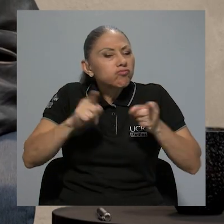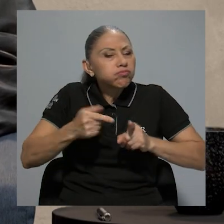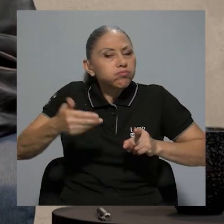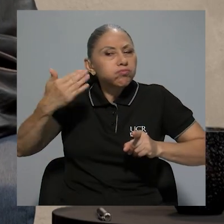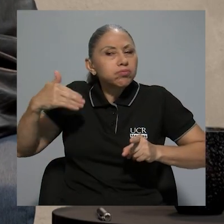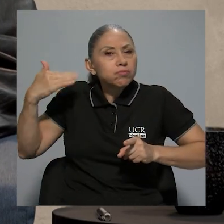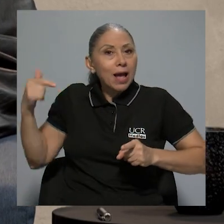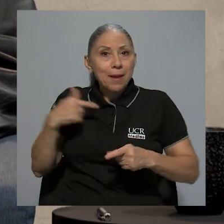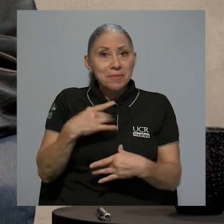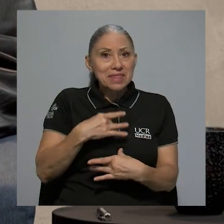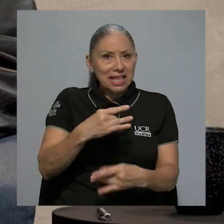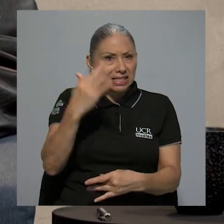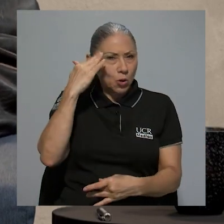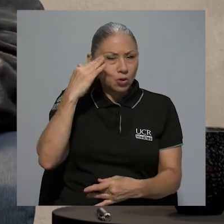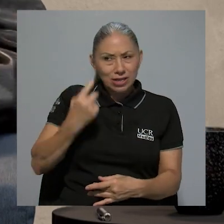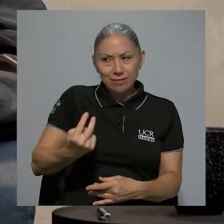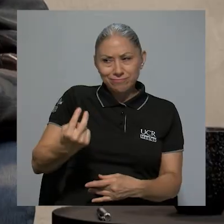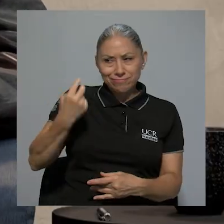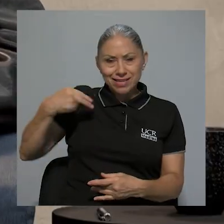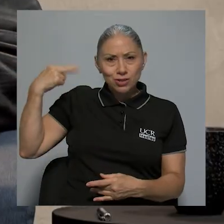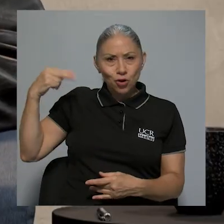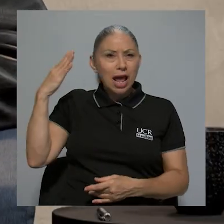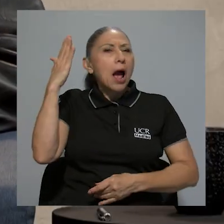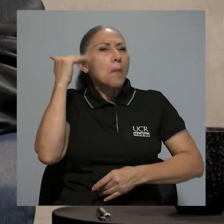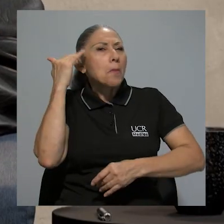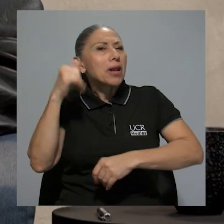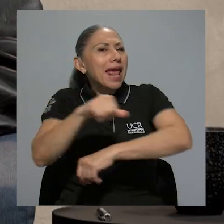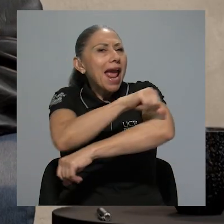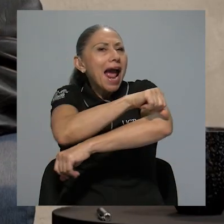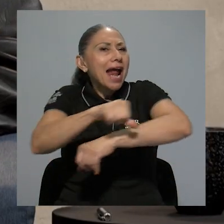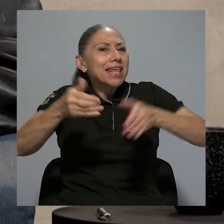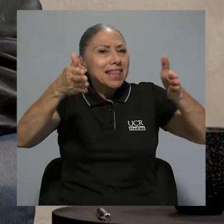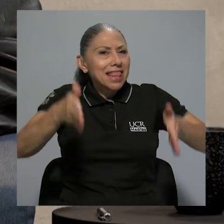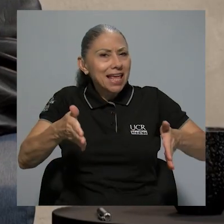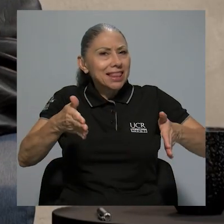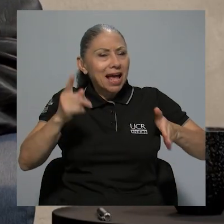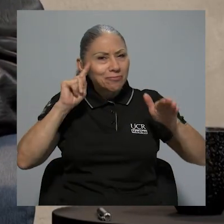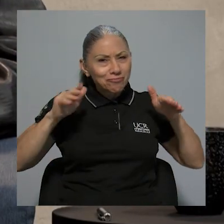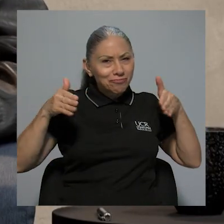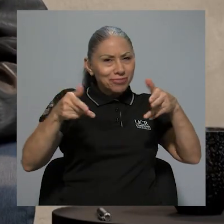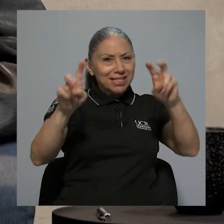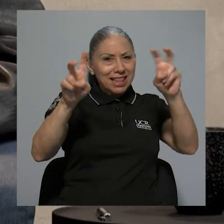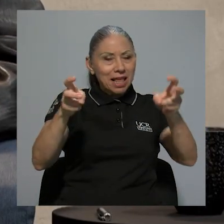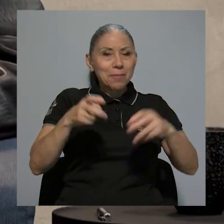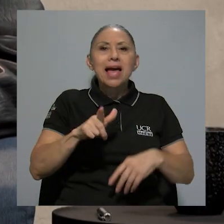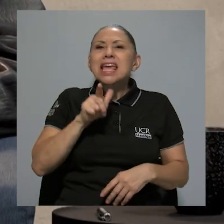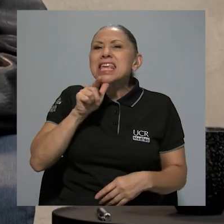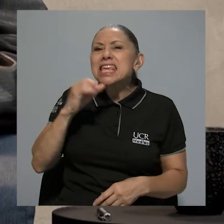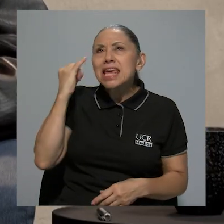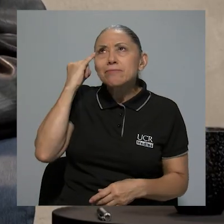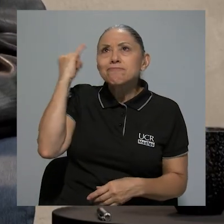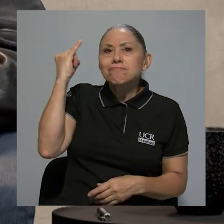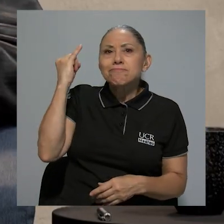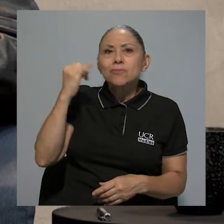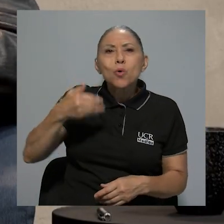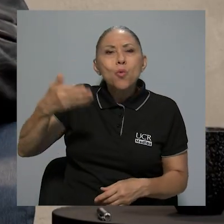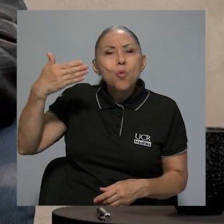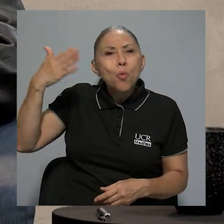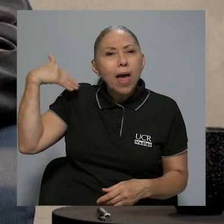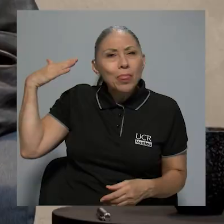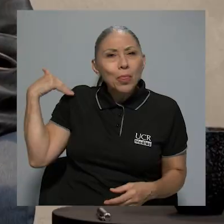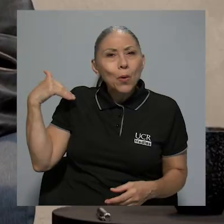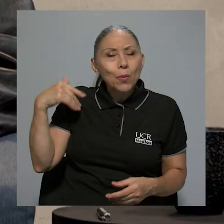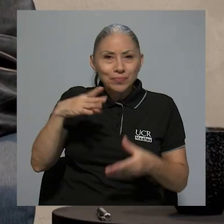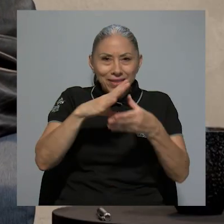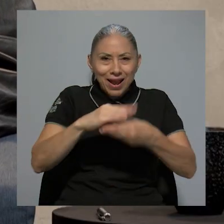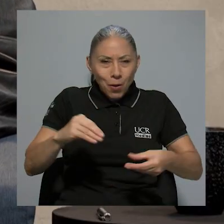historia. Primero, ¿por qué una arquitecta cubriendo este tema? ¿Idea de quién? ¿Cuándo? Coméntenos un